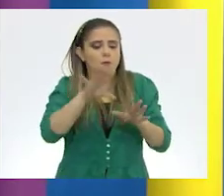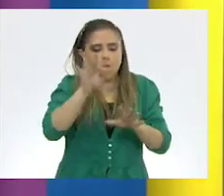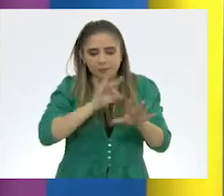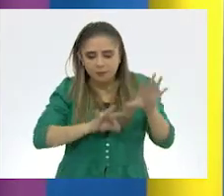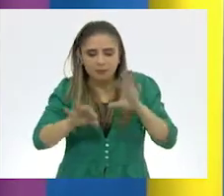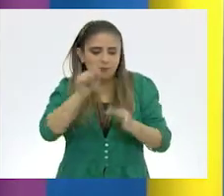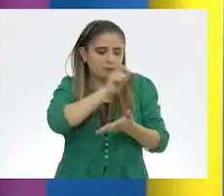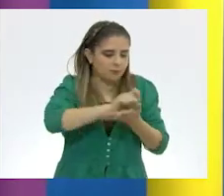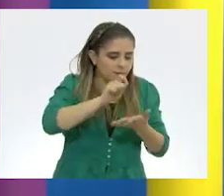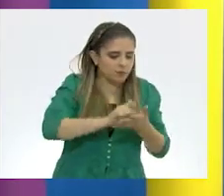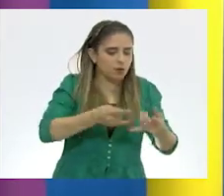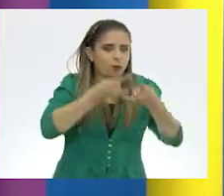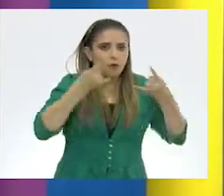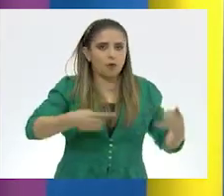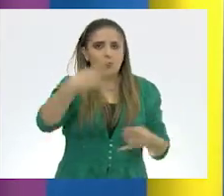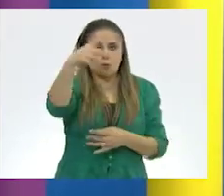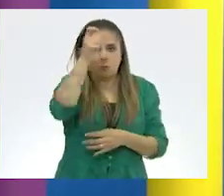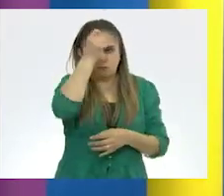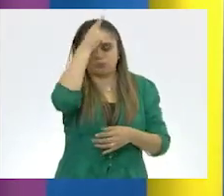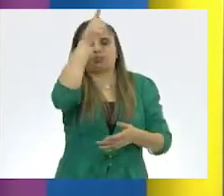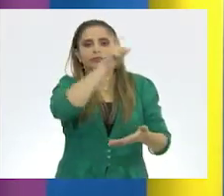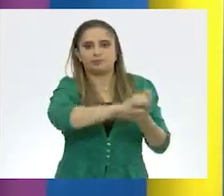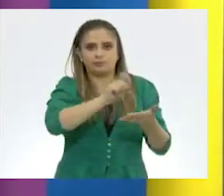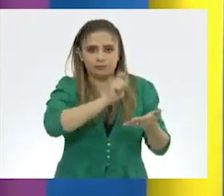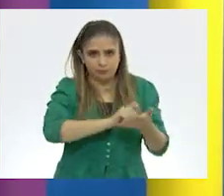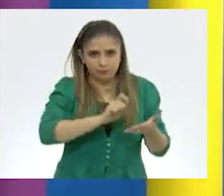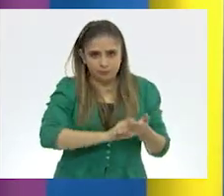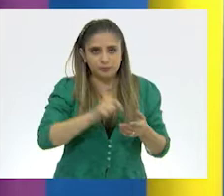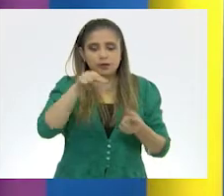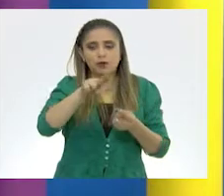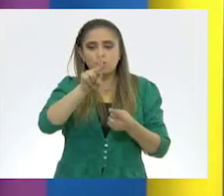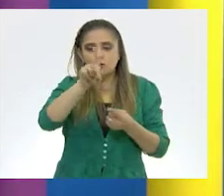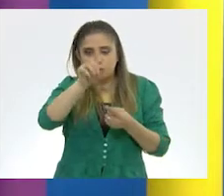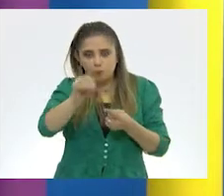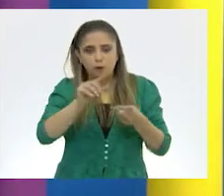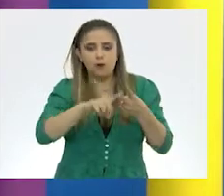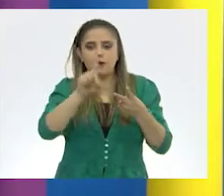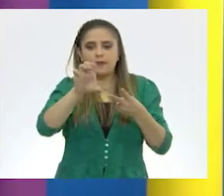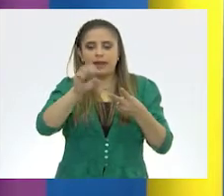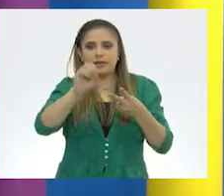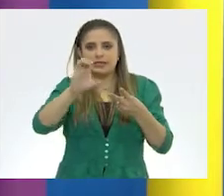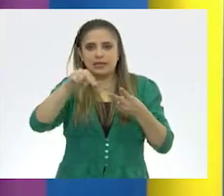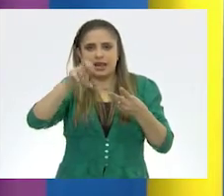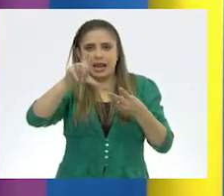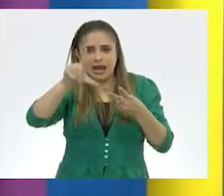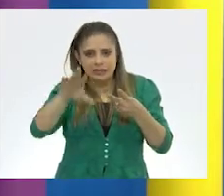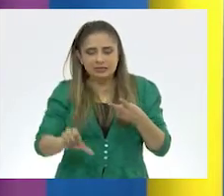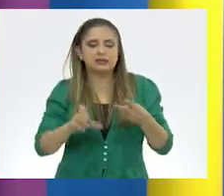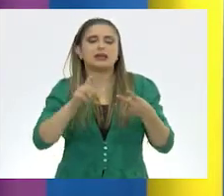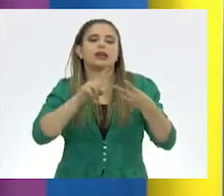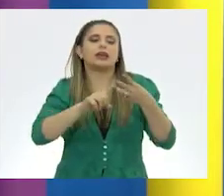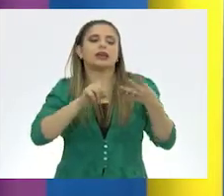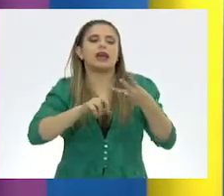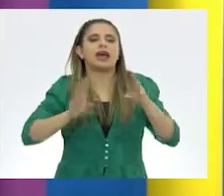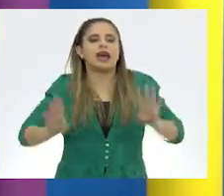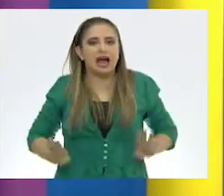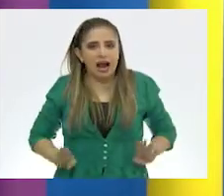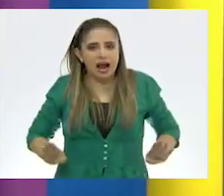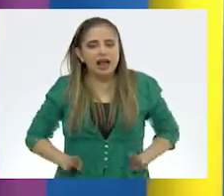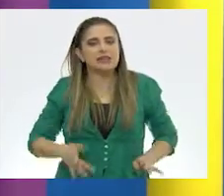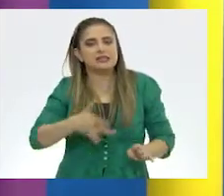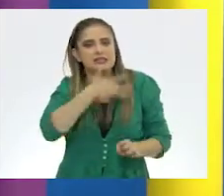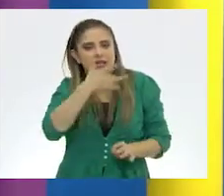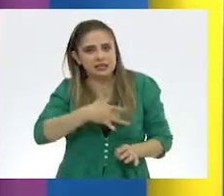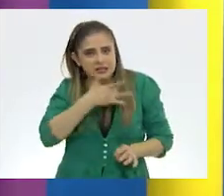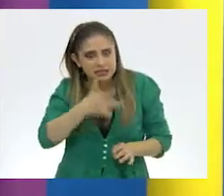y estructura de un cuento, como planteamiento, nudo y desenlace, así como las características, sentimientos